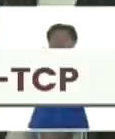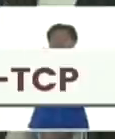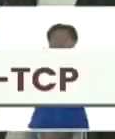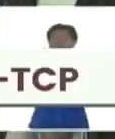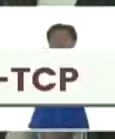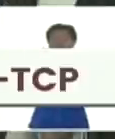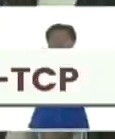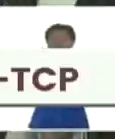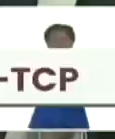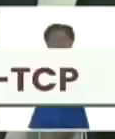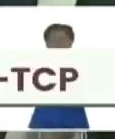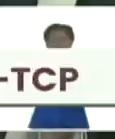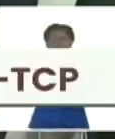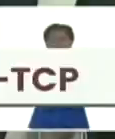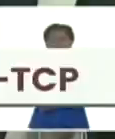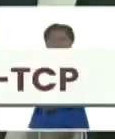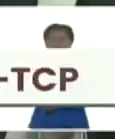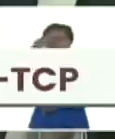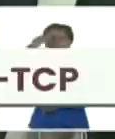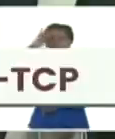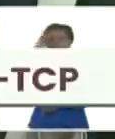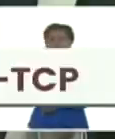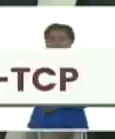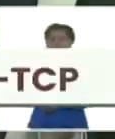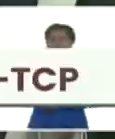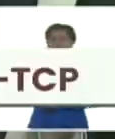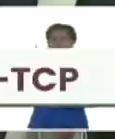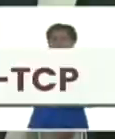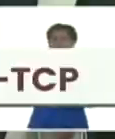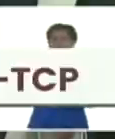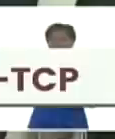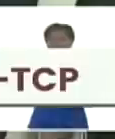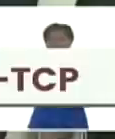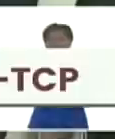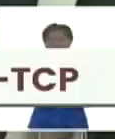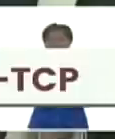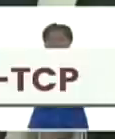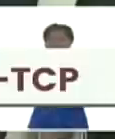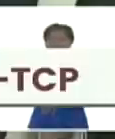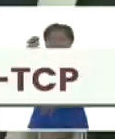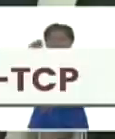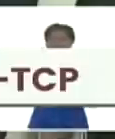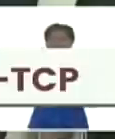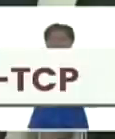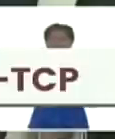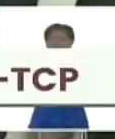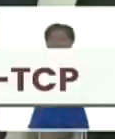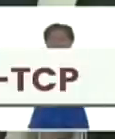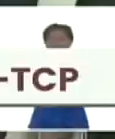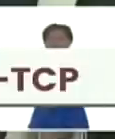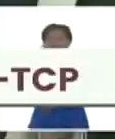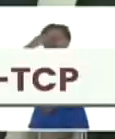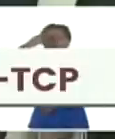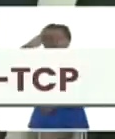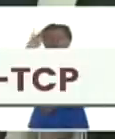Venezuela nos enviaron equipos médicos y suministros médicos,